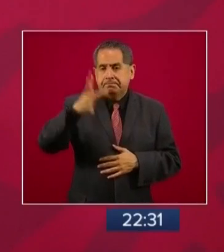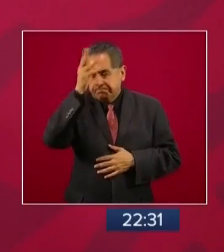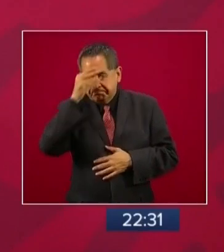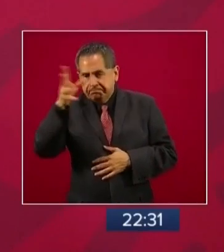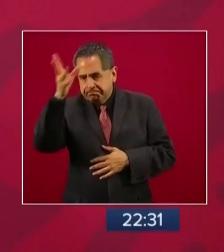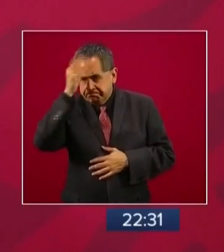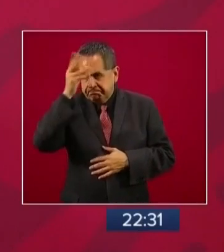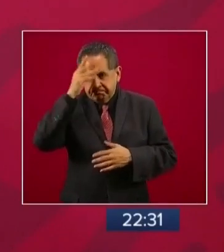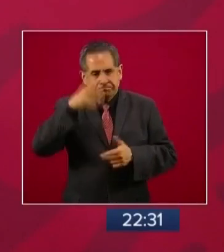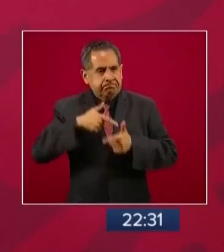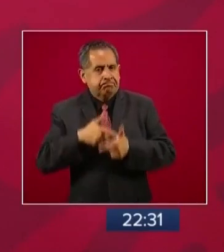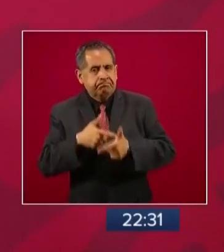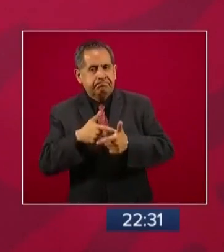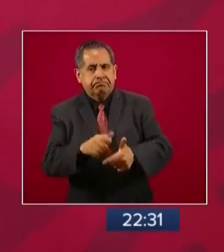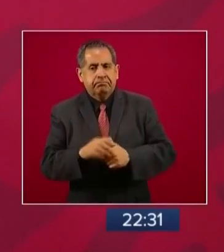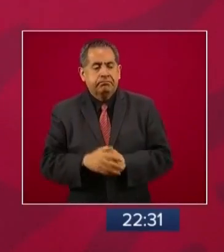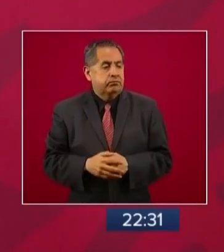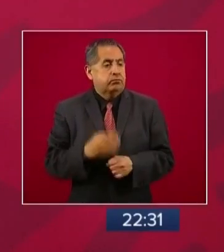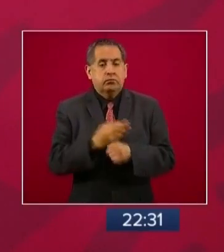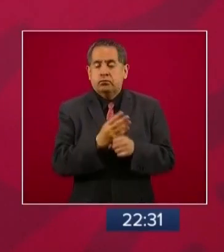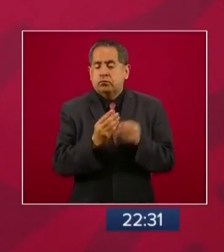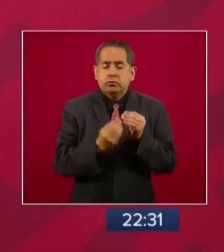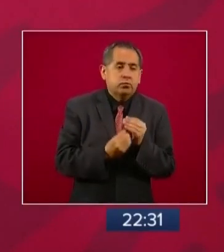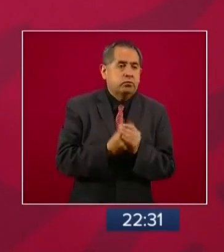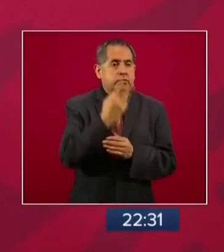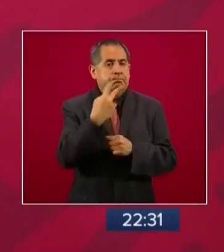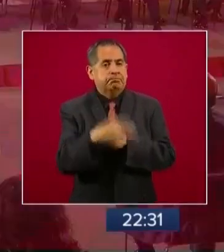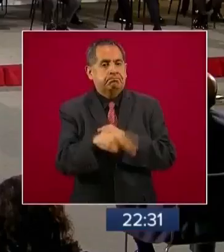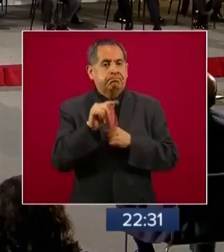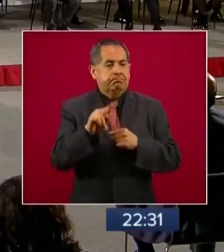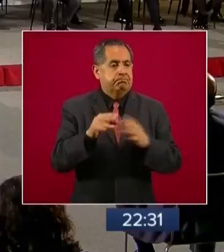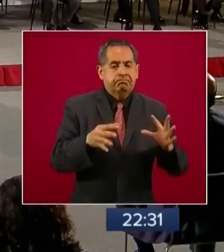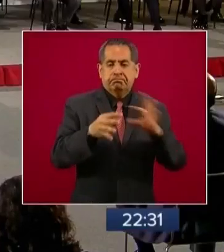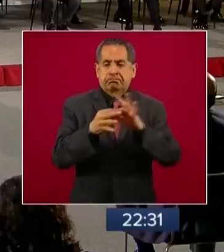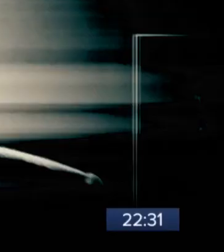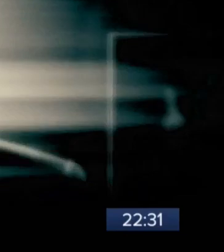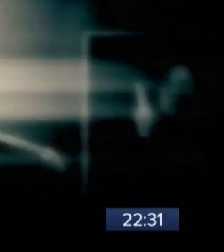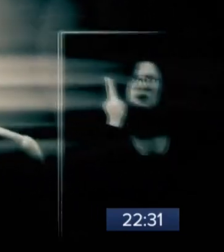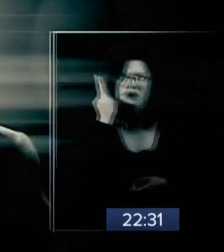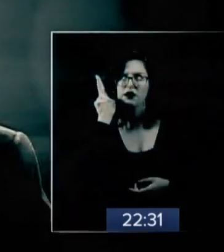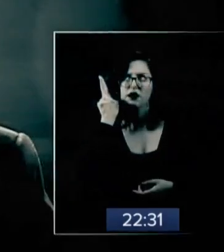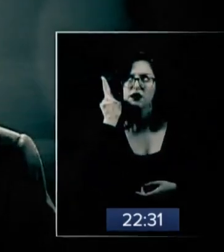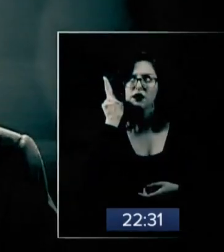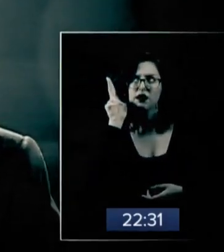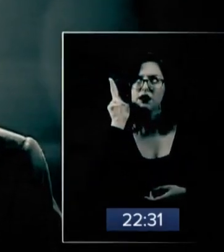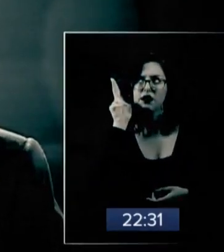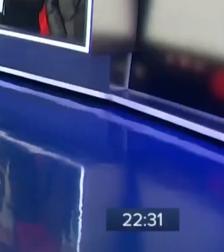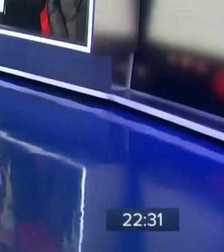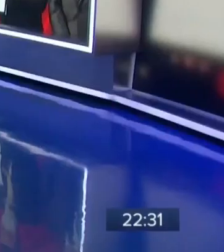aprendiendo. Nace una televisión aliada de la educación.